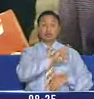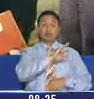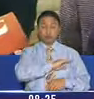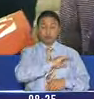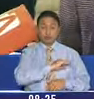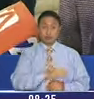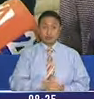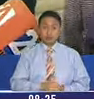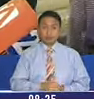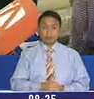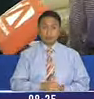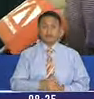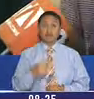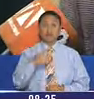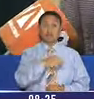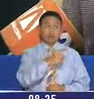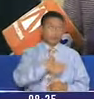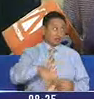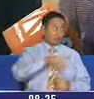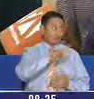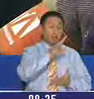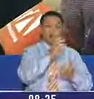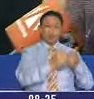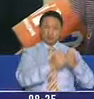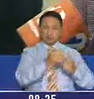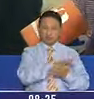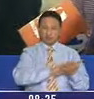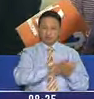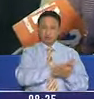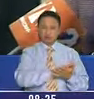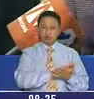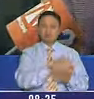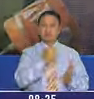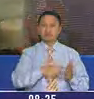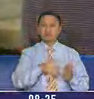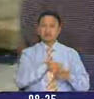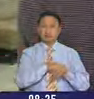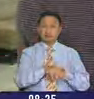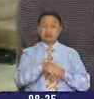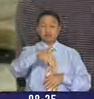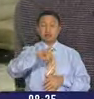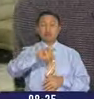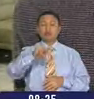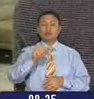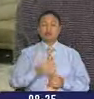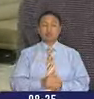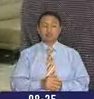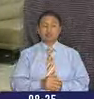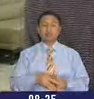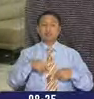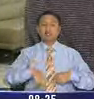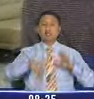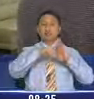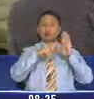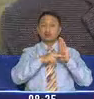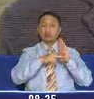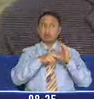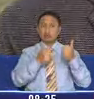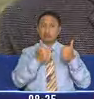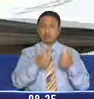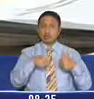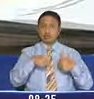municipio del desastre que pasa en las quebradas y de lo que sucede en el río Monjas. Se trata de tener una ordenanza que sea una herramienta